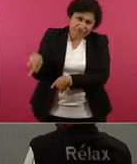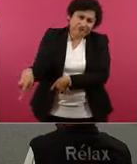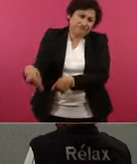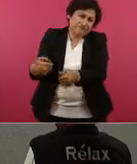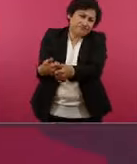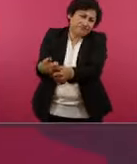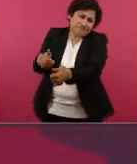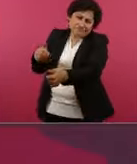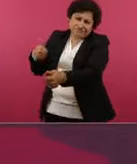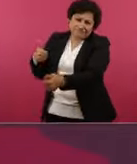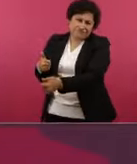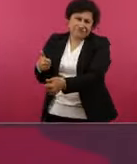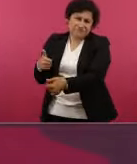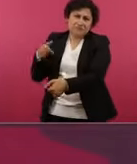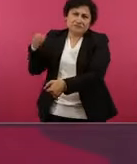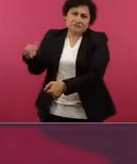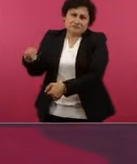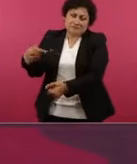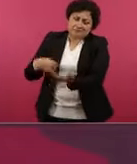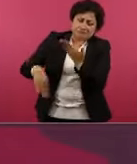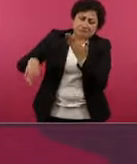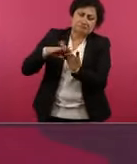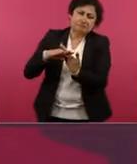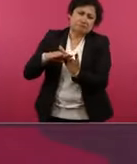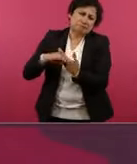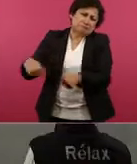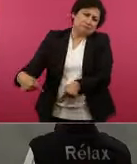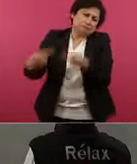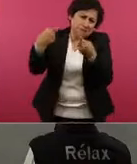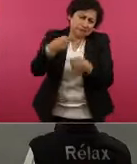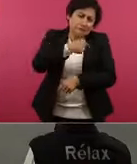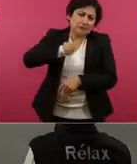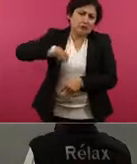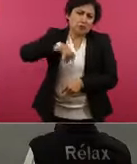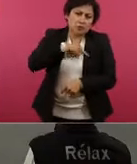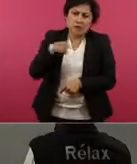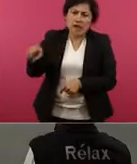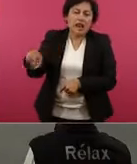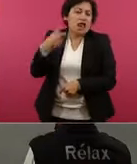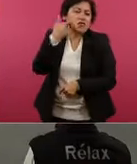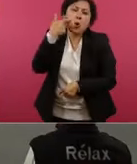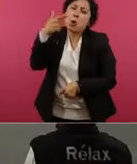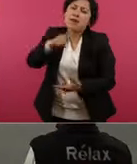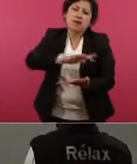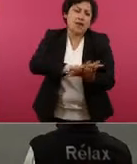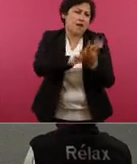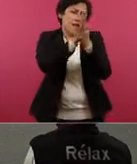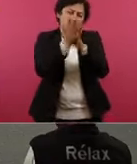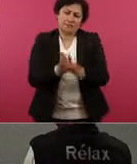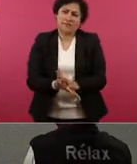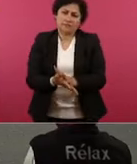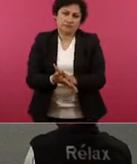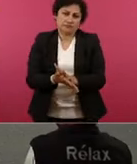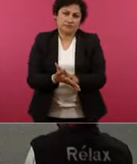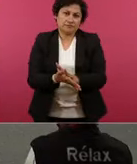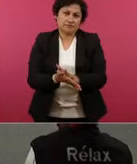está en contra de nosotros, en contra de la transformación.